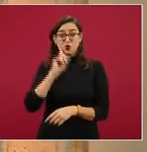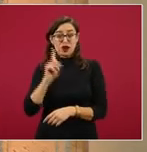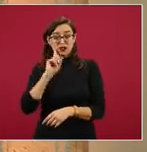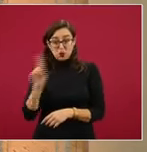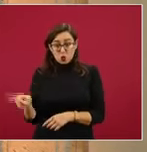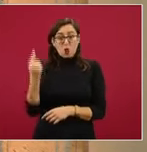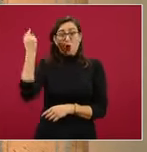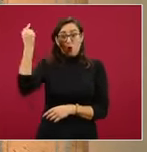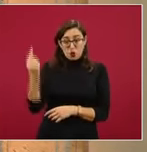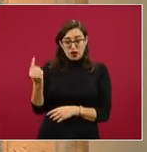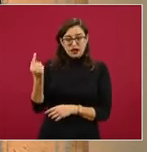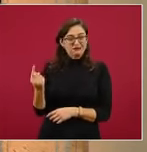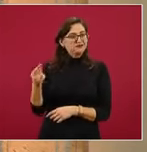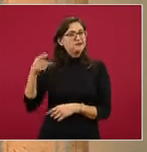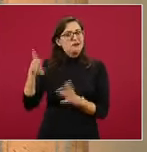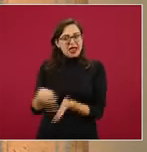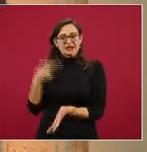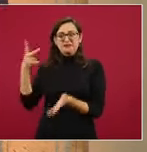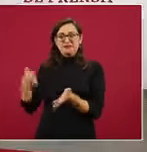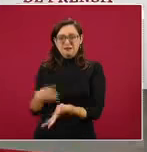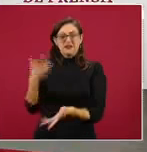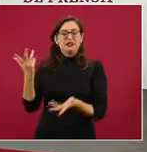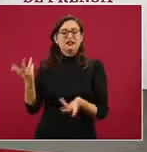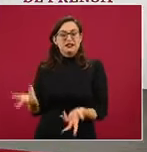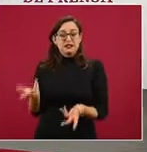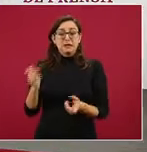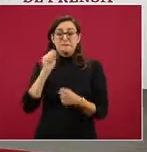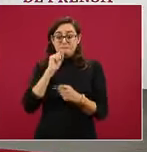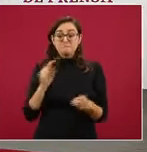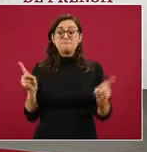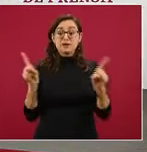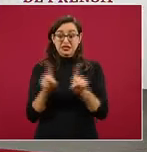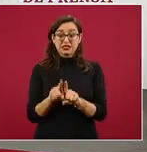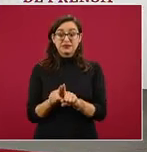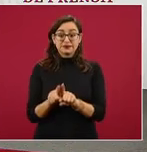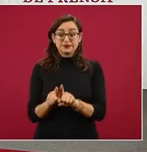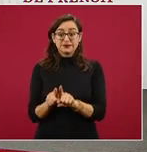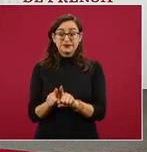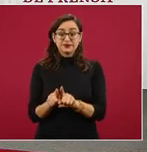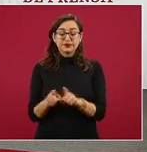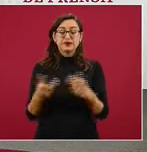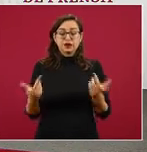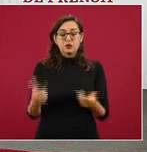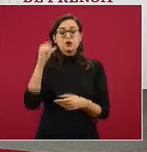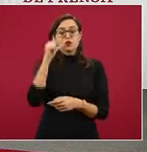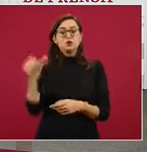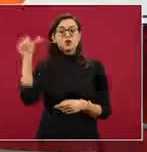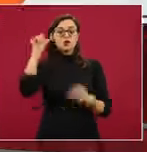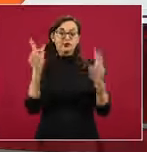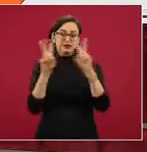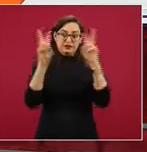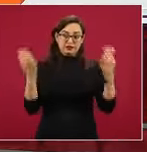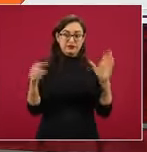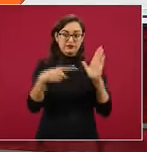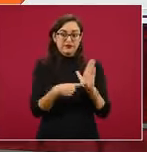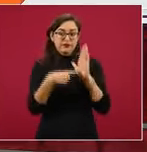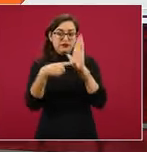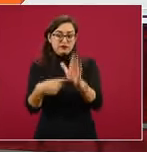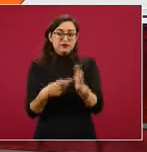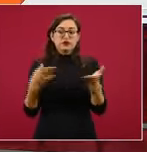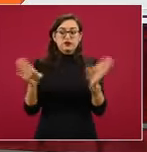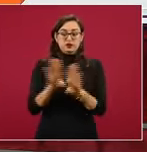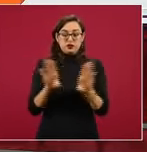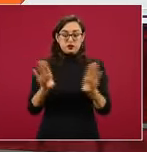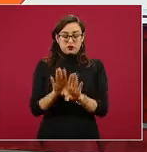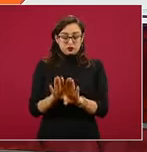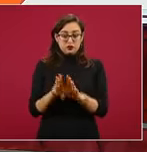Y además, relacionado con la presentación de ayer, en donde se mencionó